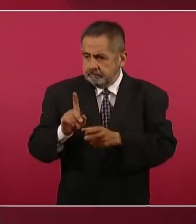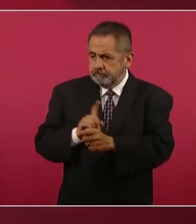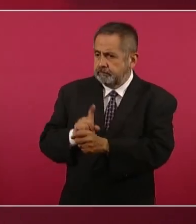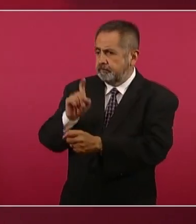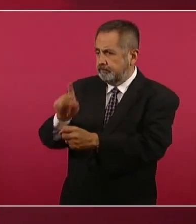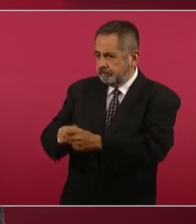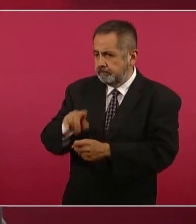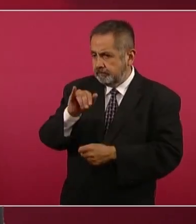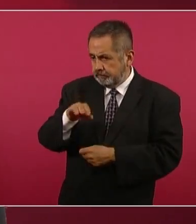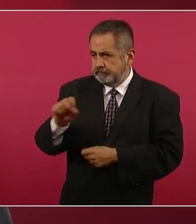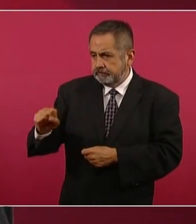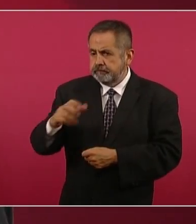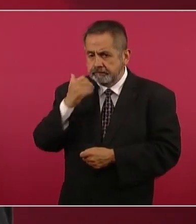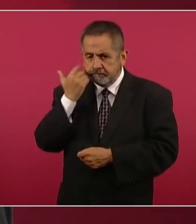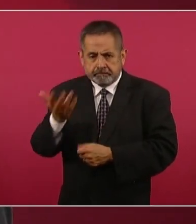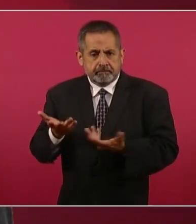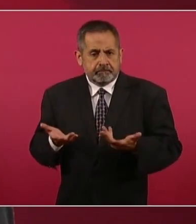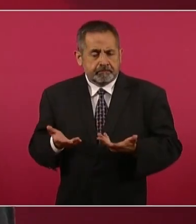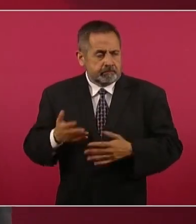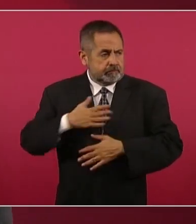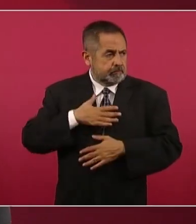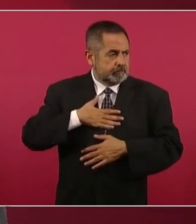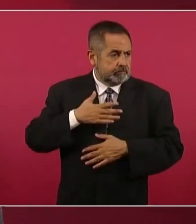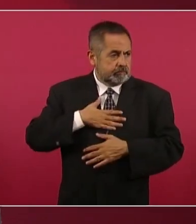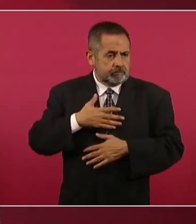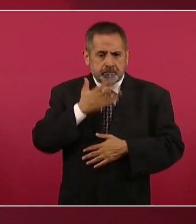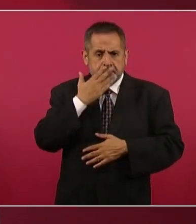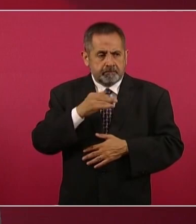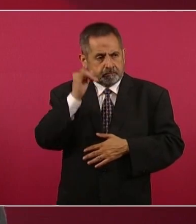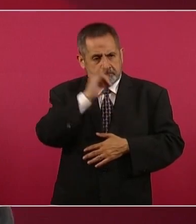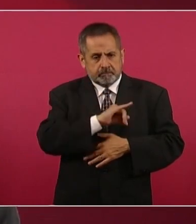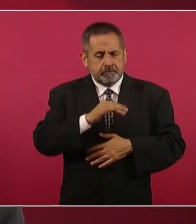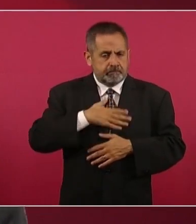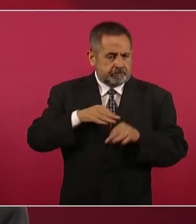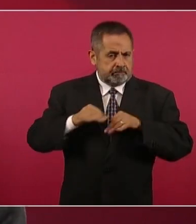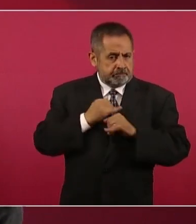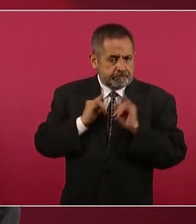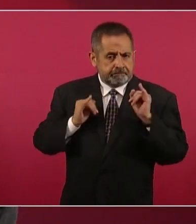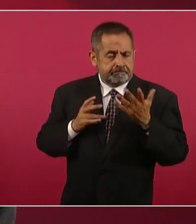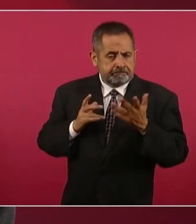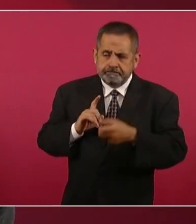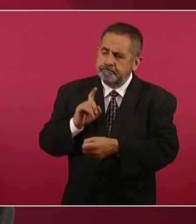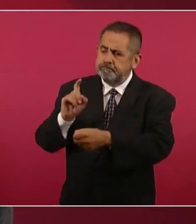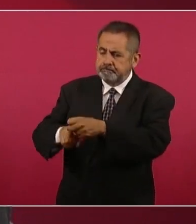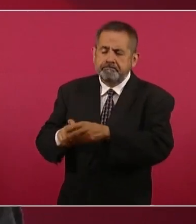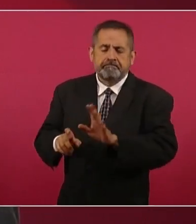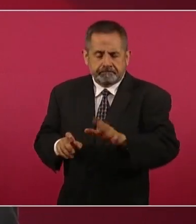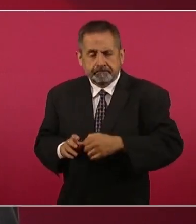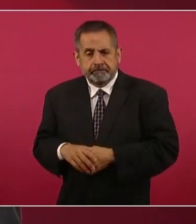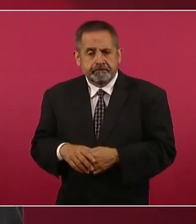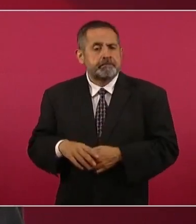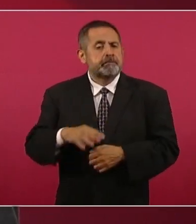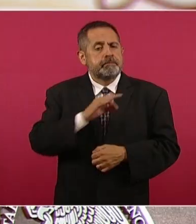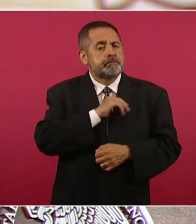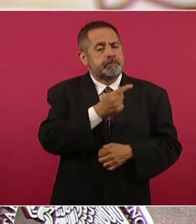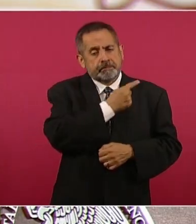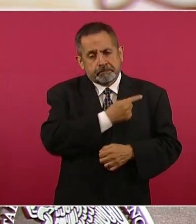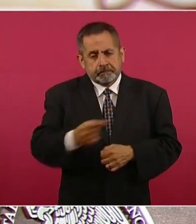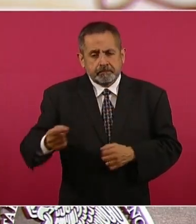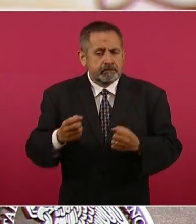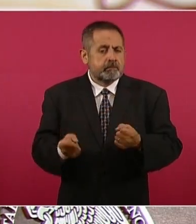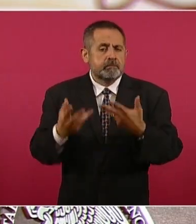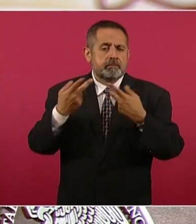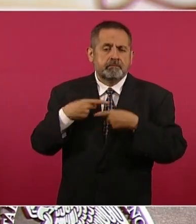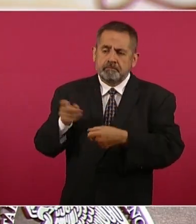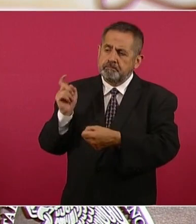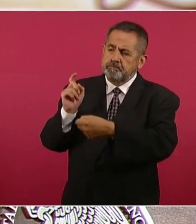con un empleador, sino que trabajan por su cuenta, los trabajadores independientes. Sin embargo, durante todo ese tiempo, el número de